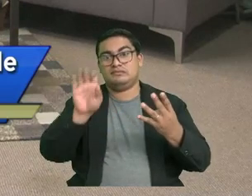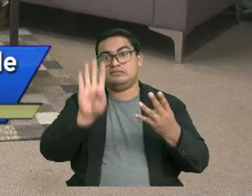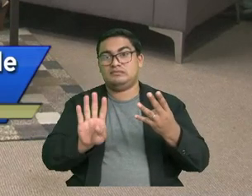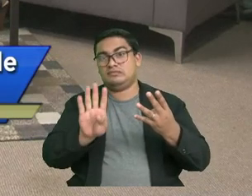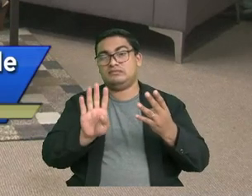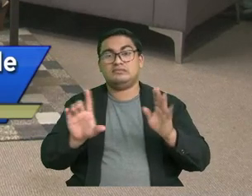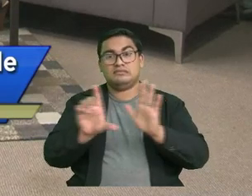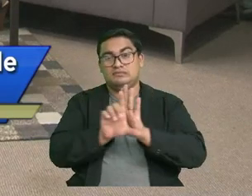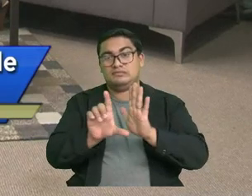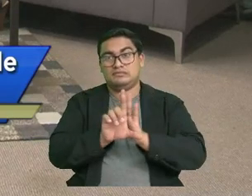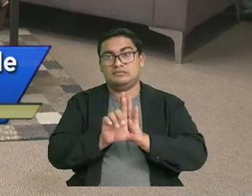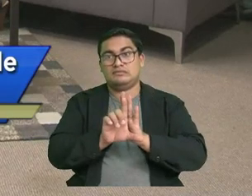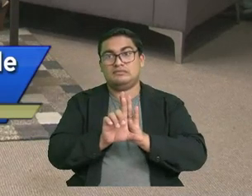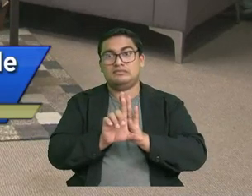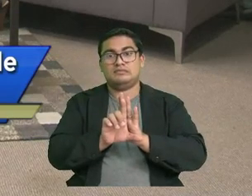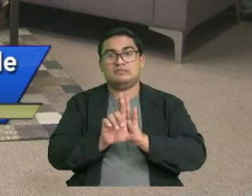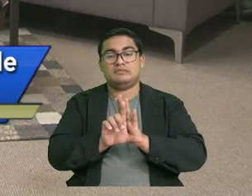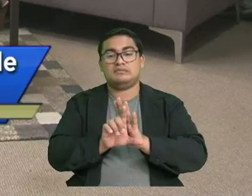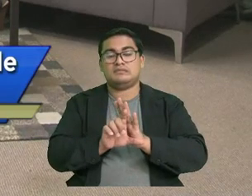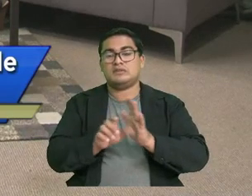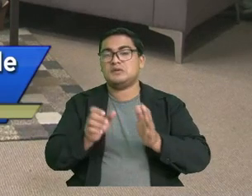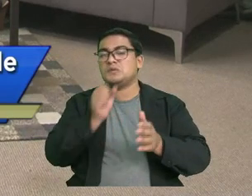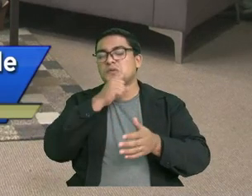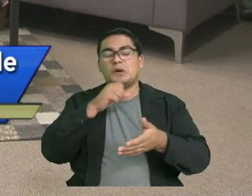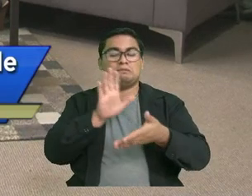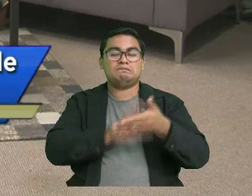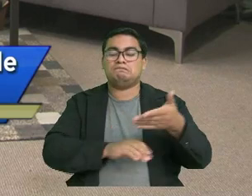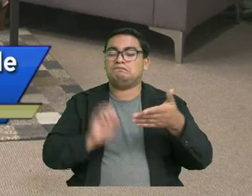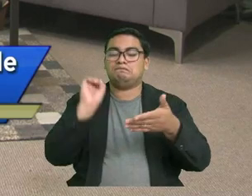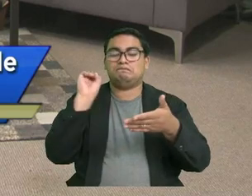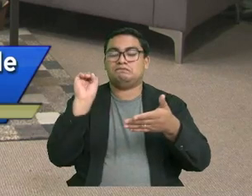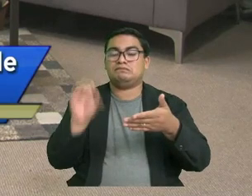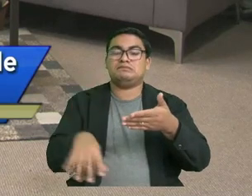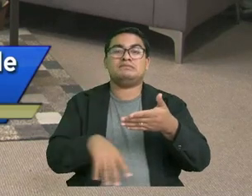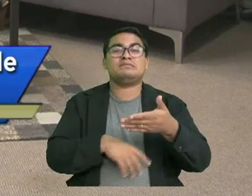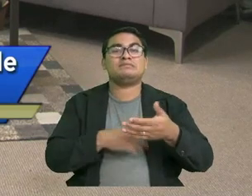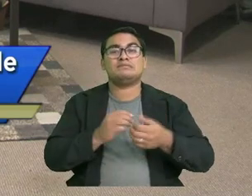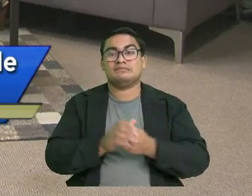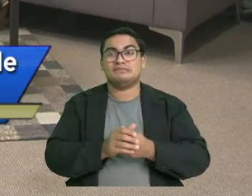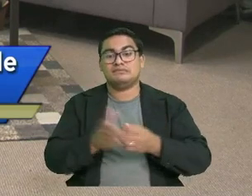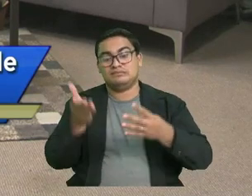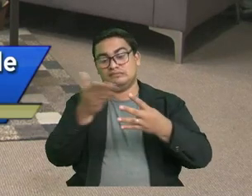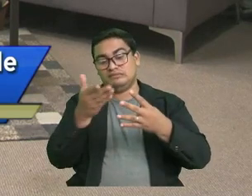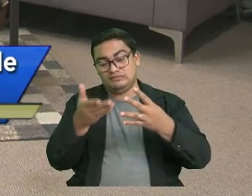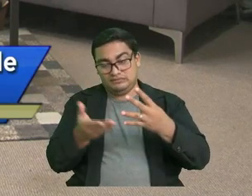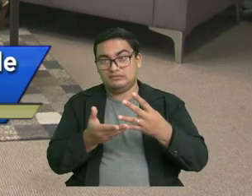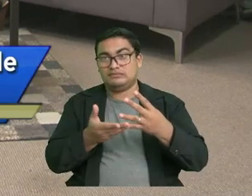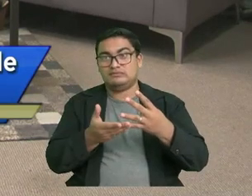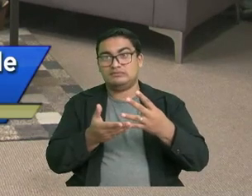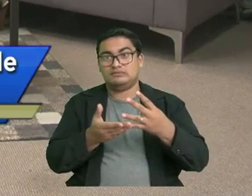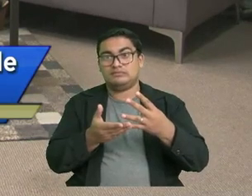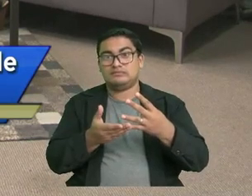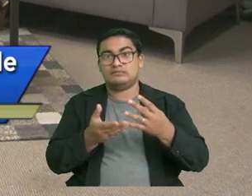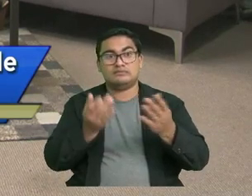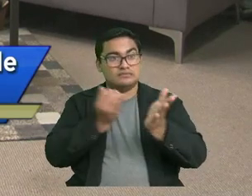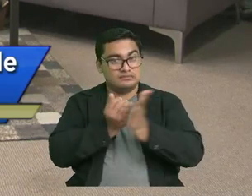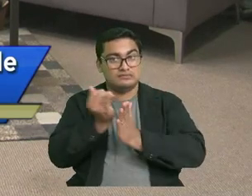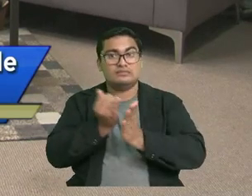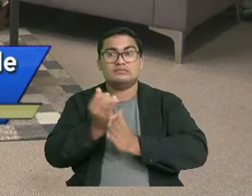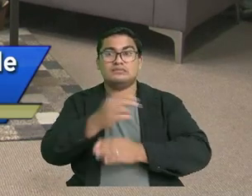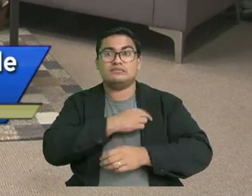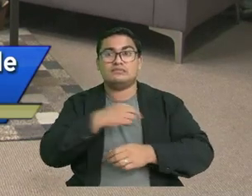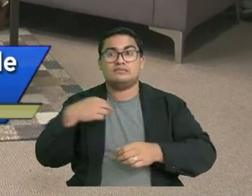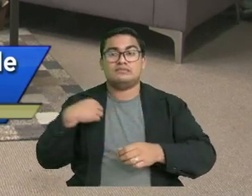64 leyes que quedan sin vigencia. Entonces, estas las ubicamos, ¿verdad?, en el estudio que hacemos.